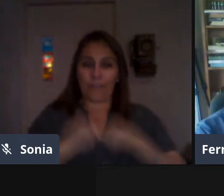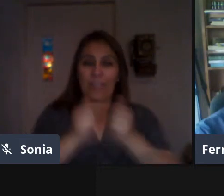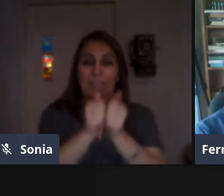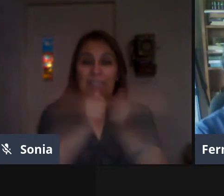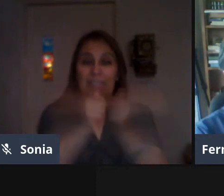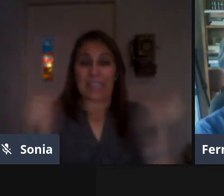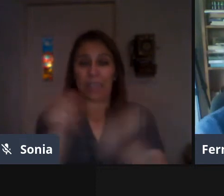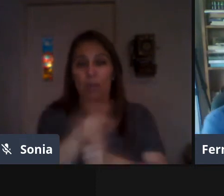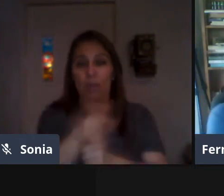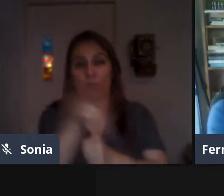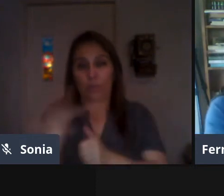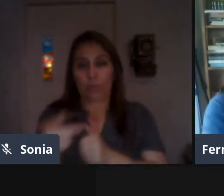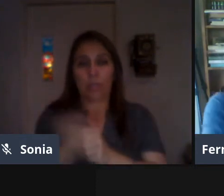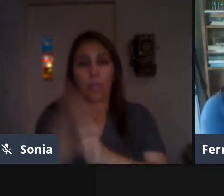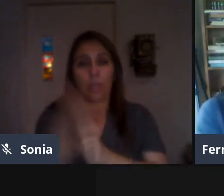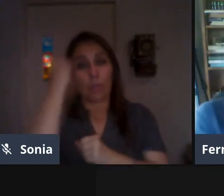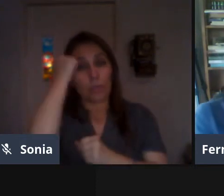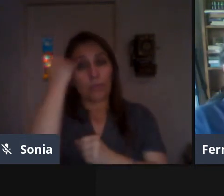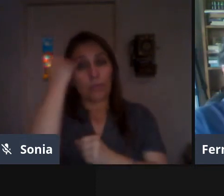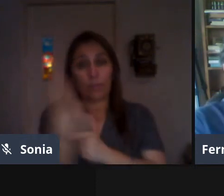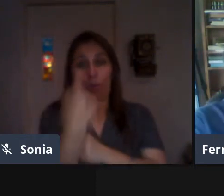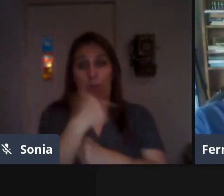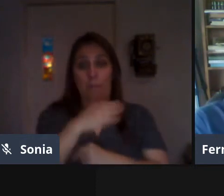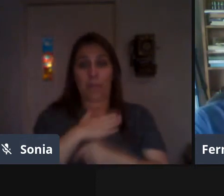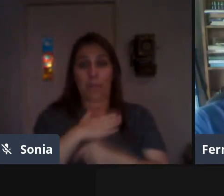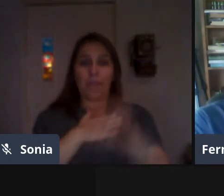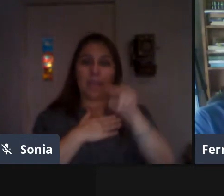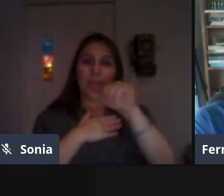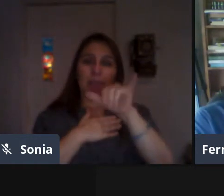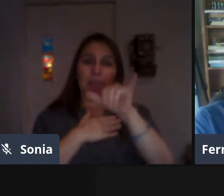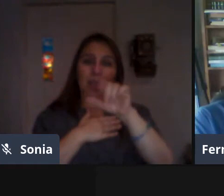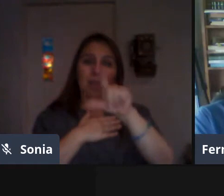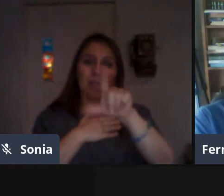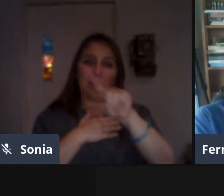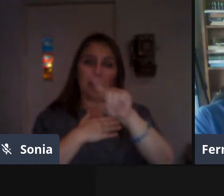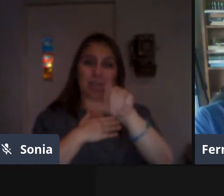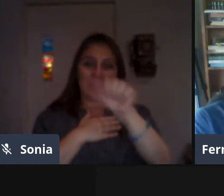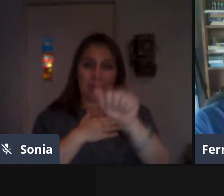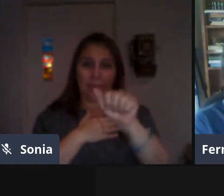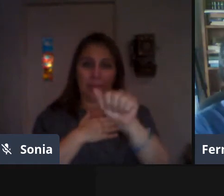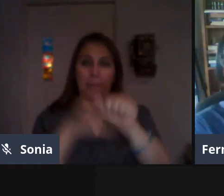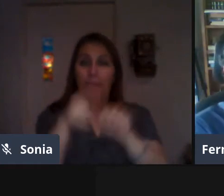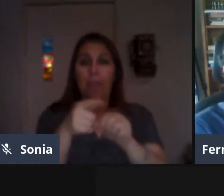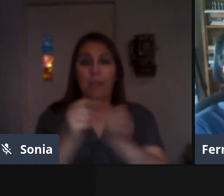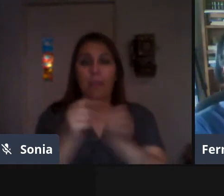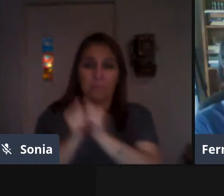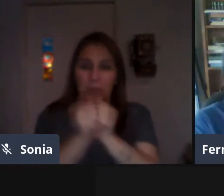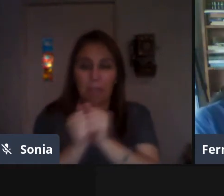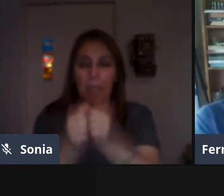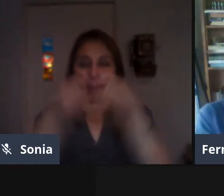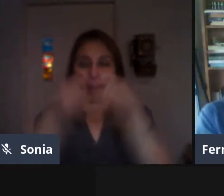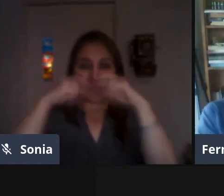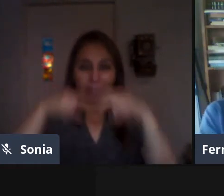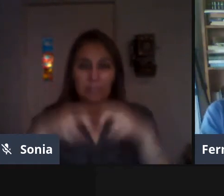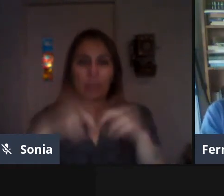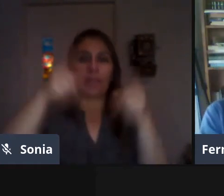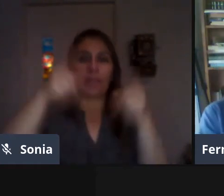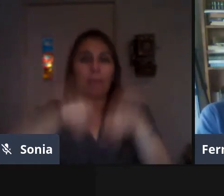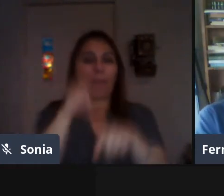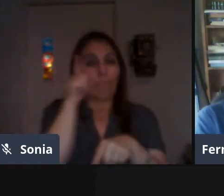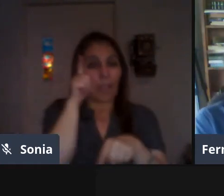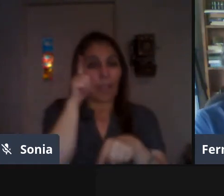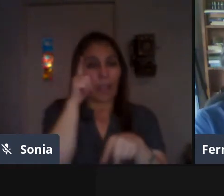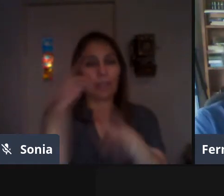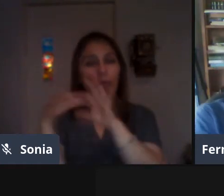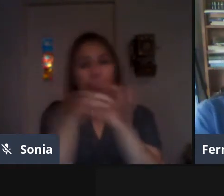maestra y nos acompañó en toda esta investigación porque pues además teníamos a fernando también hay de la mano y el escritor